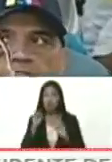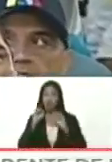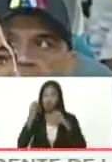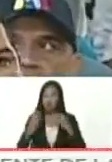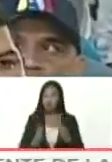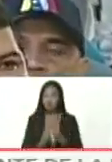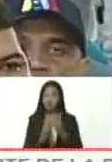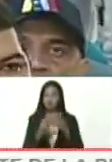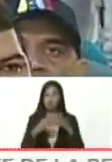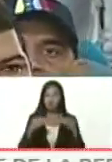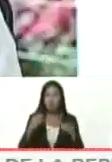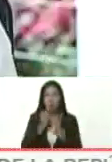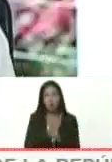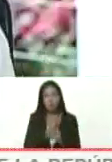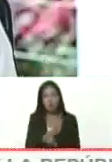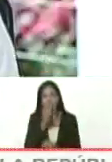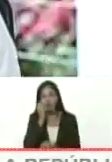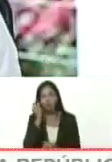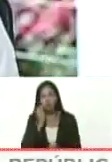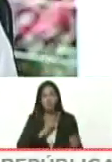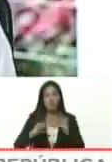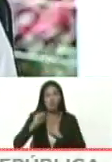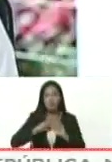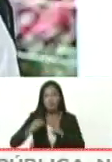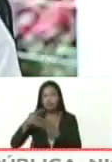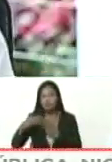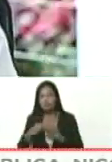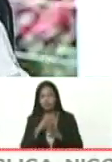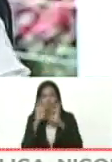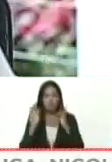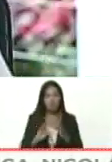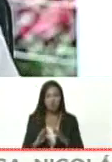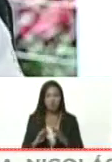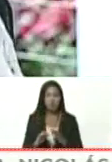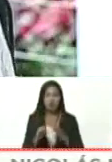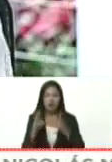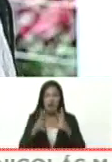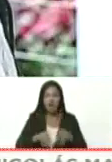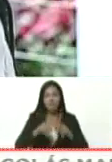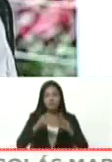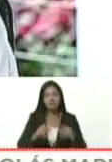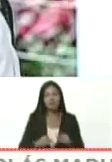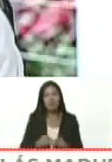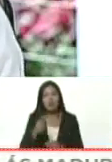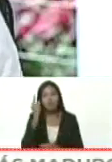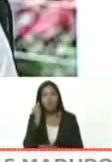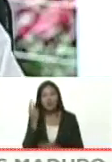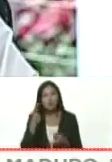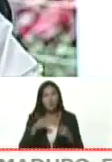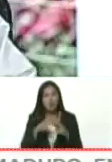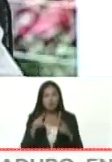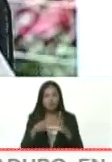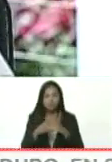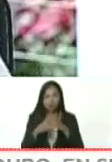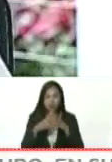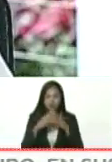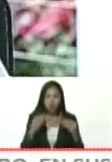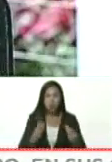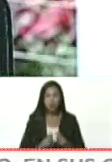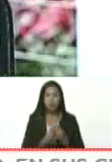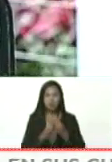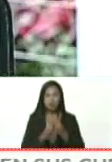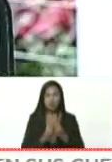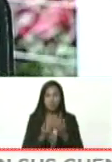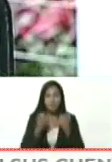a los trabajadores, los movimientos diversos, los campesinos, las mujeres, todos unidos, justamente